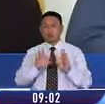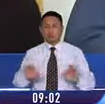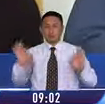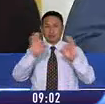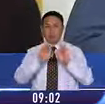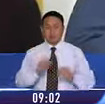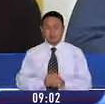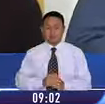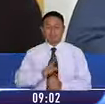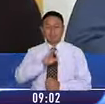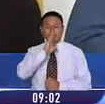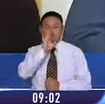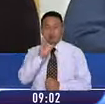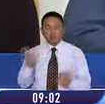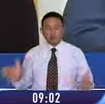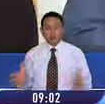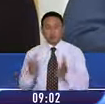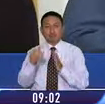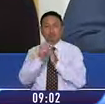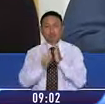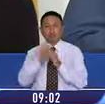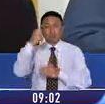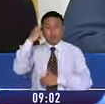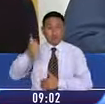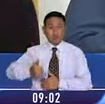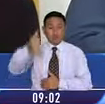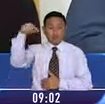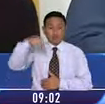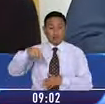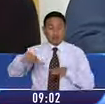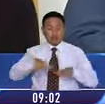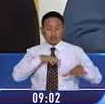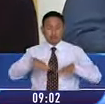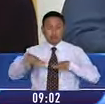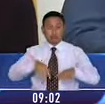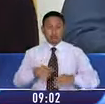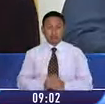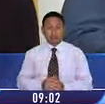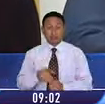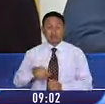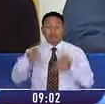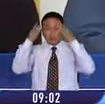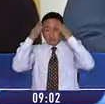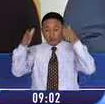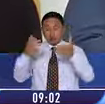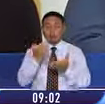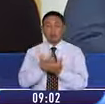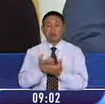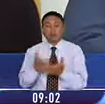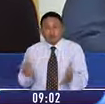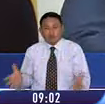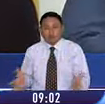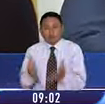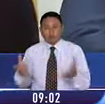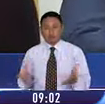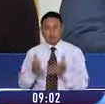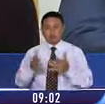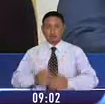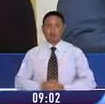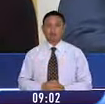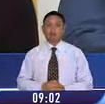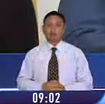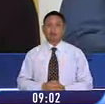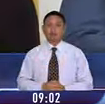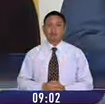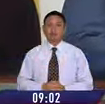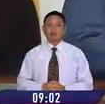pero siempre proactivos en la agenda del gobierno, en la agenda del momento, a través de la economía, del incentivo, del empleo, pero siempre a través